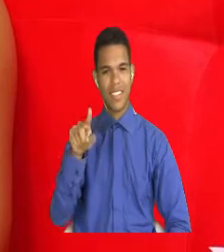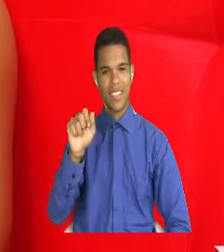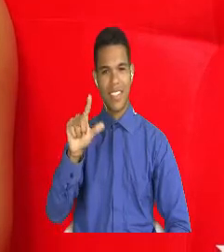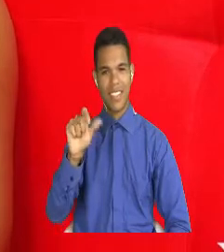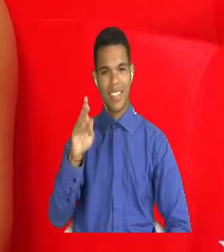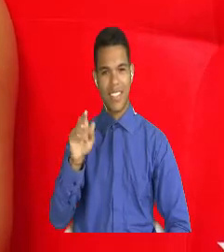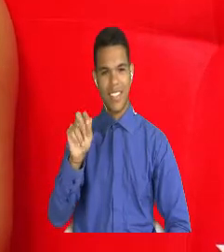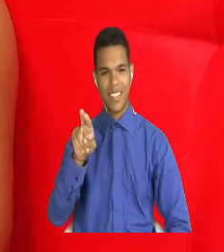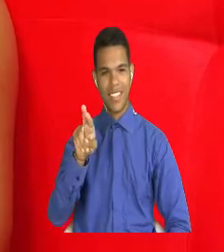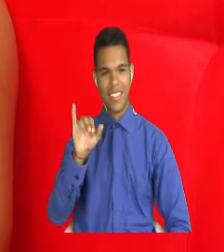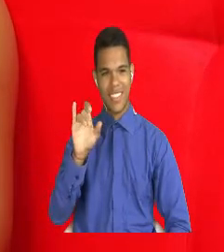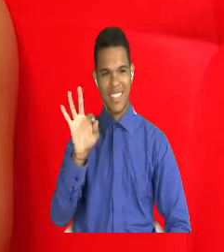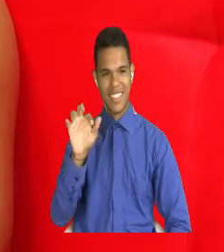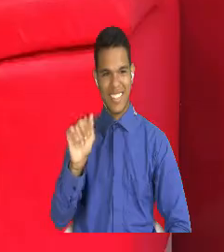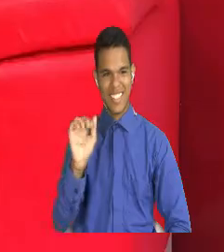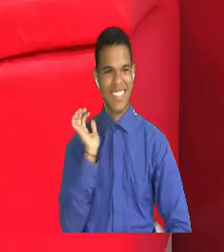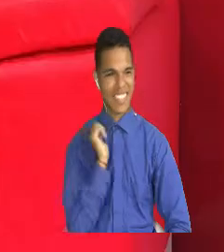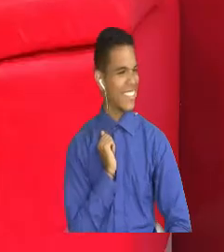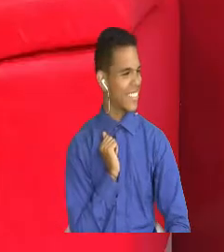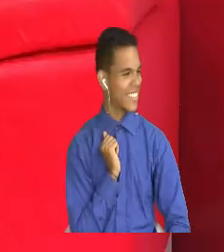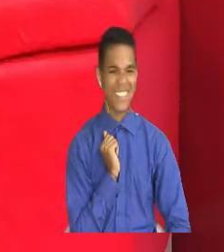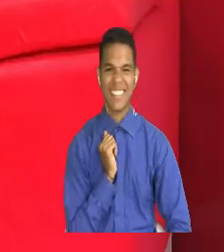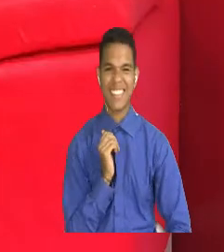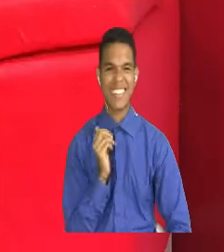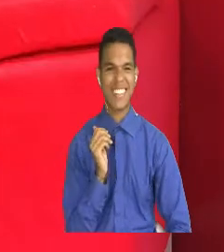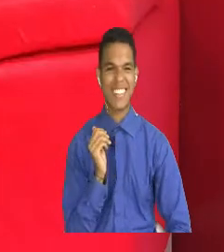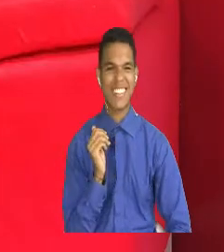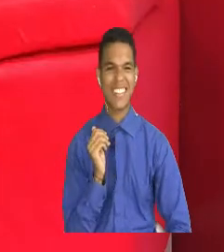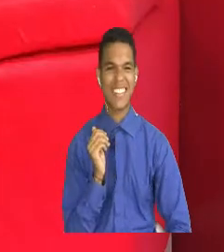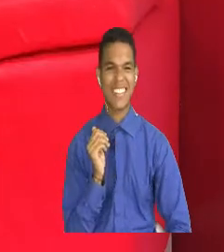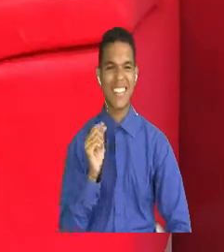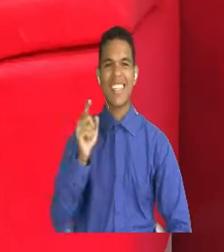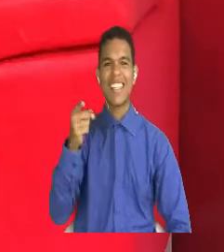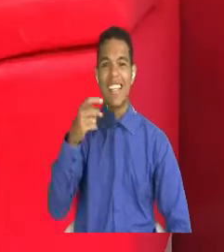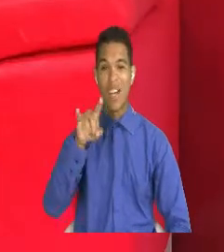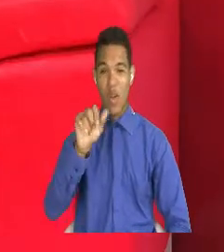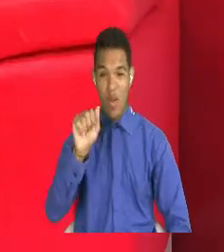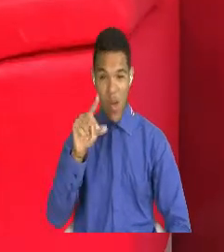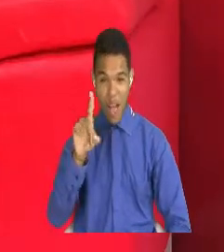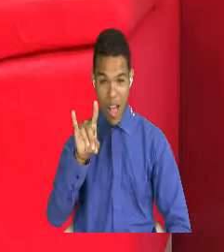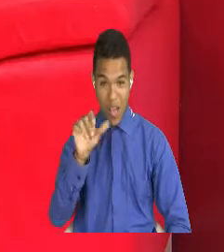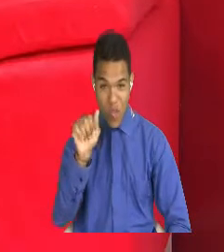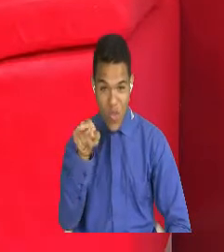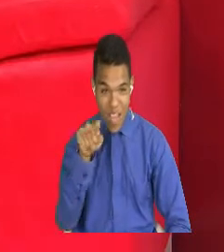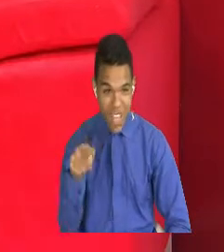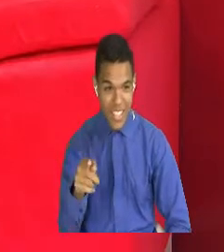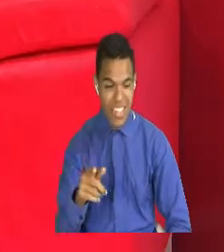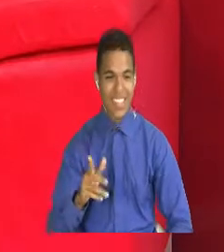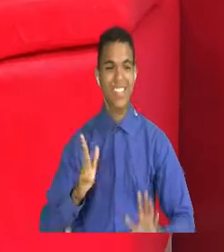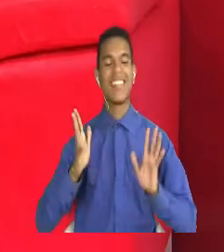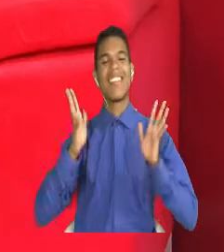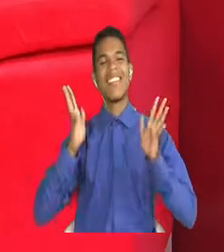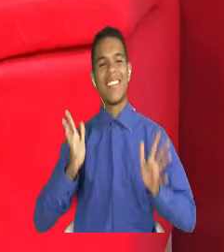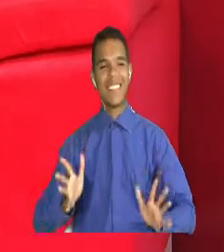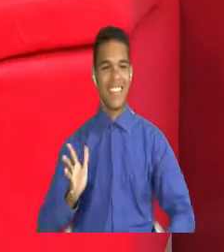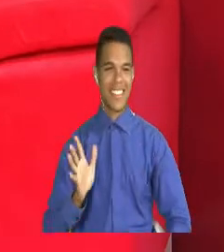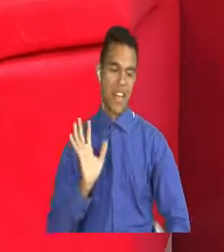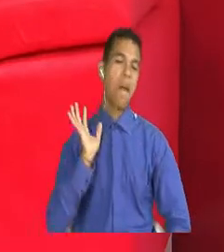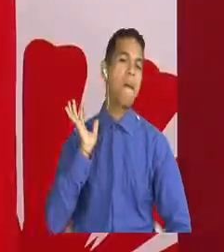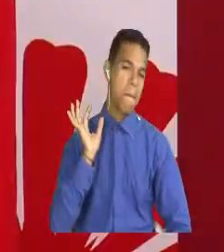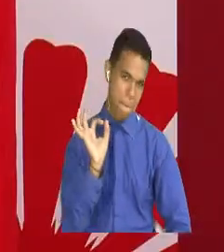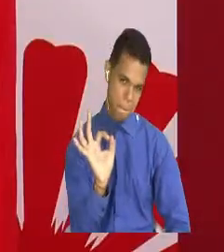¿Policarpa Barichara? No. No. Guaduas. Muy bien, nuestra abogada está muy bien en cultura